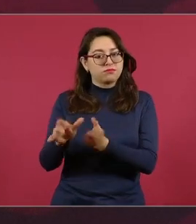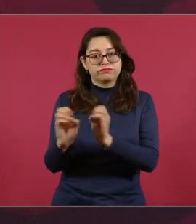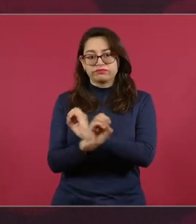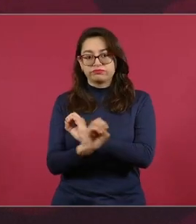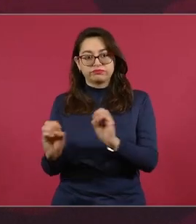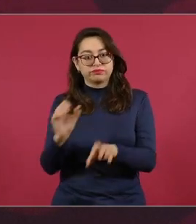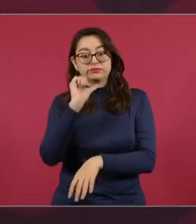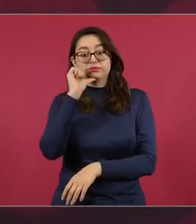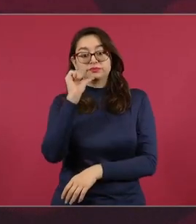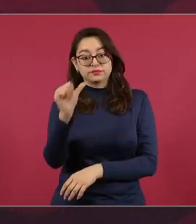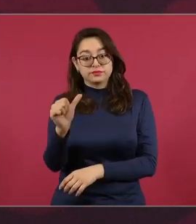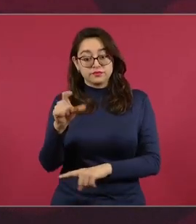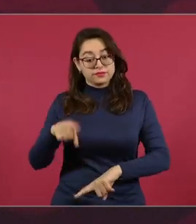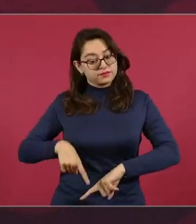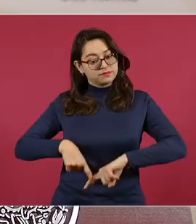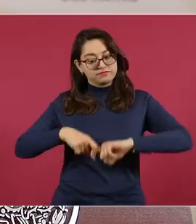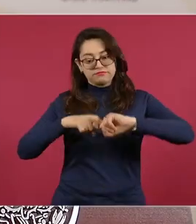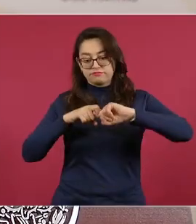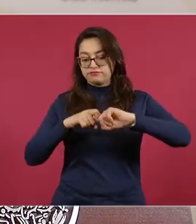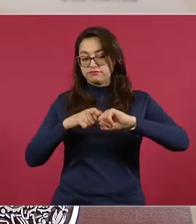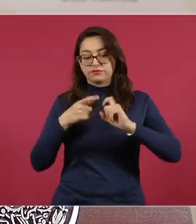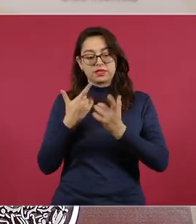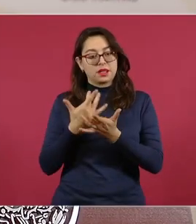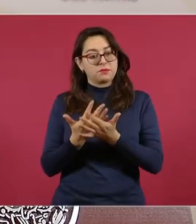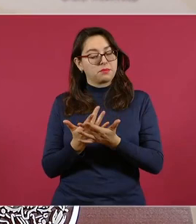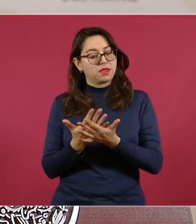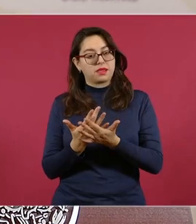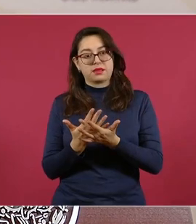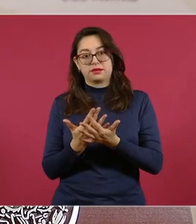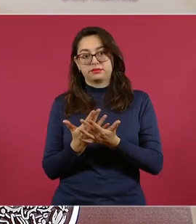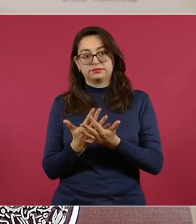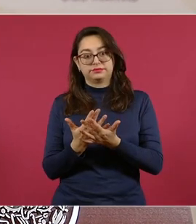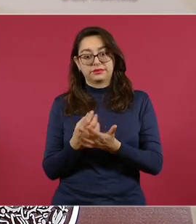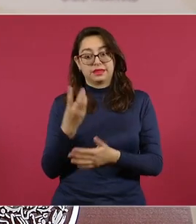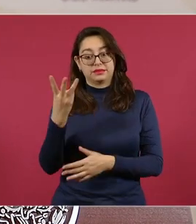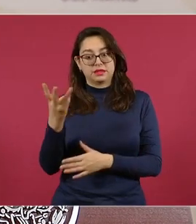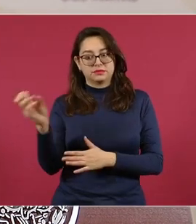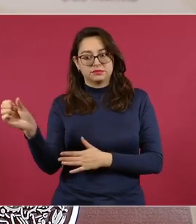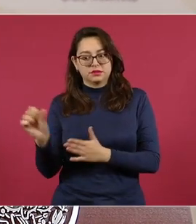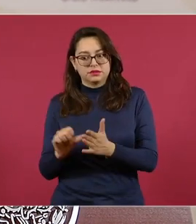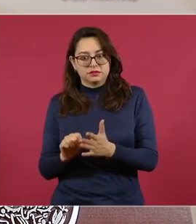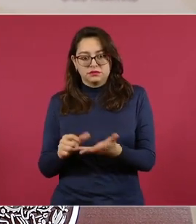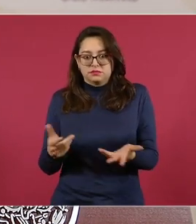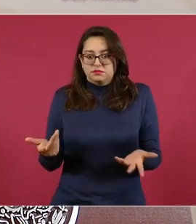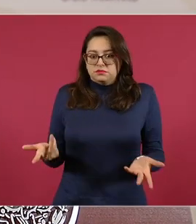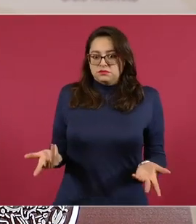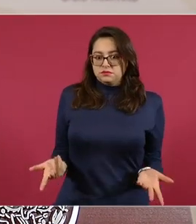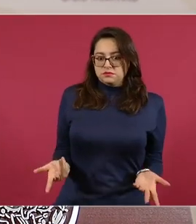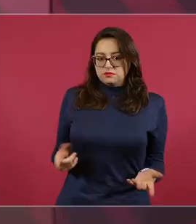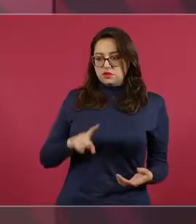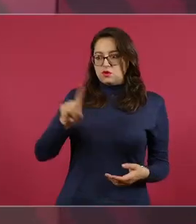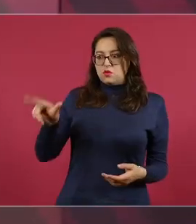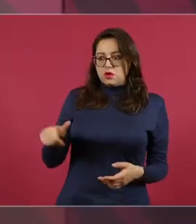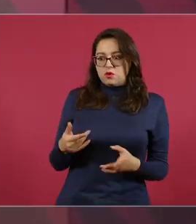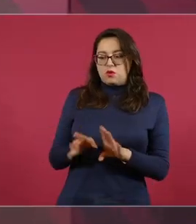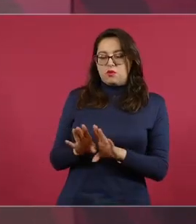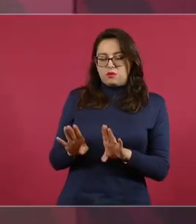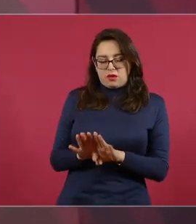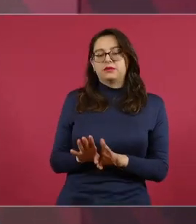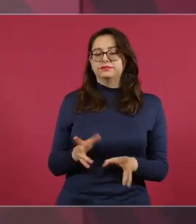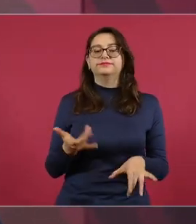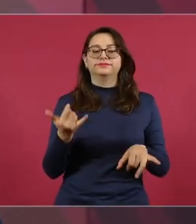Entonces, se va a informar, y también lo que llevamos de avance